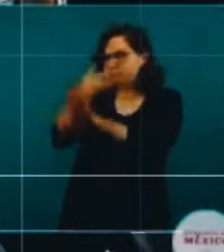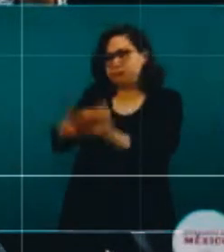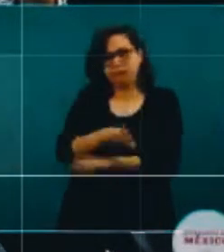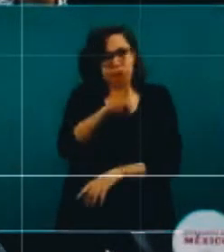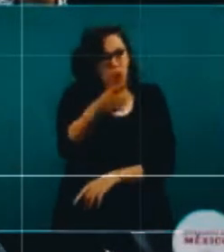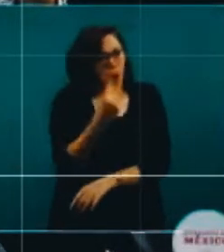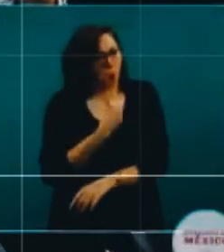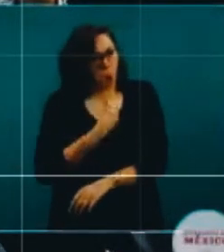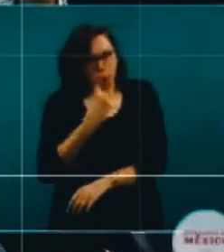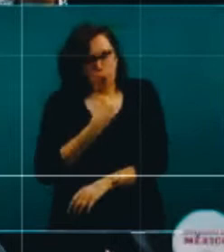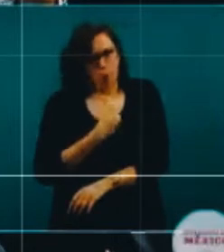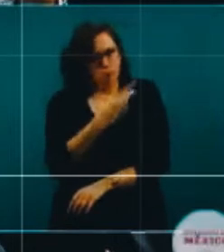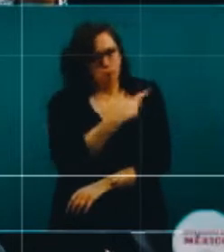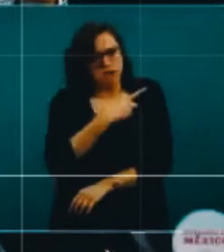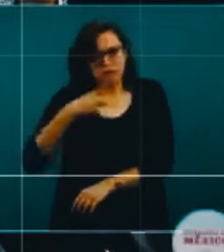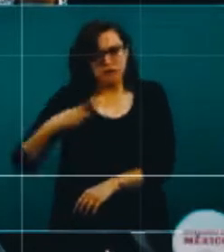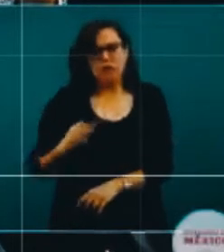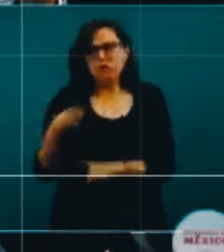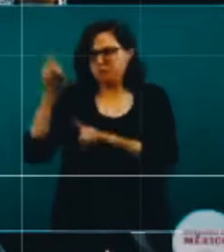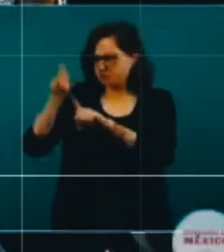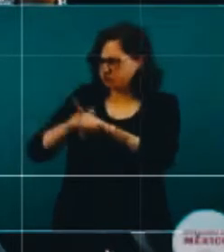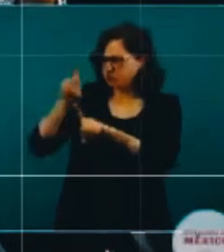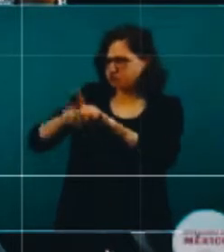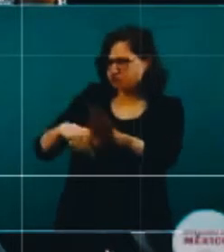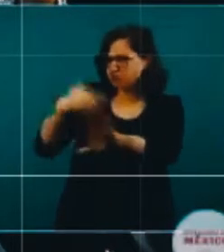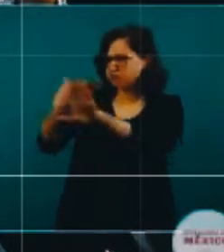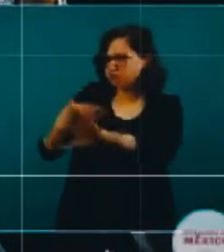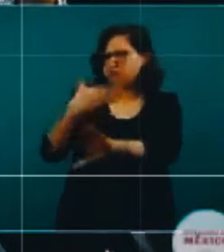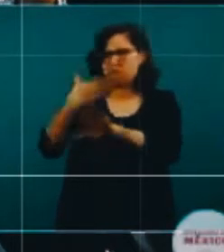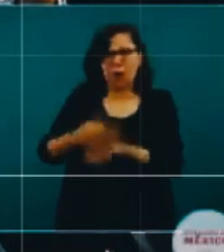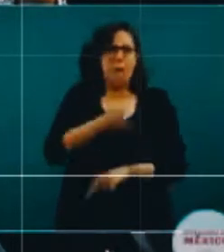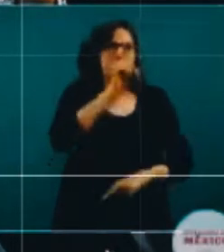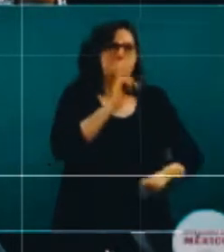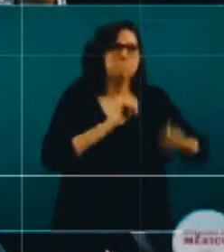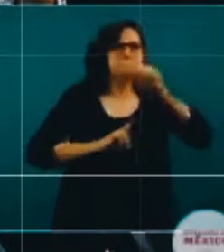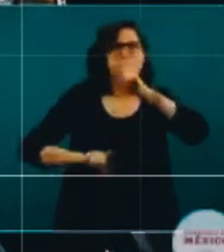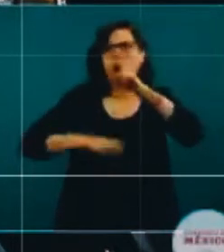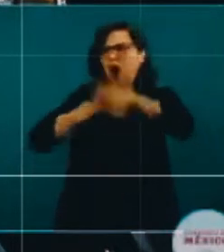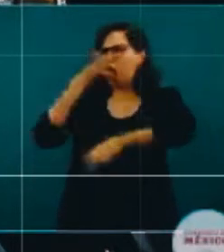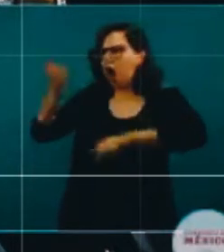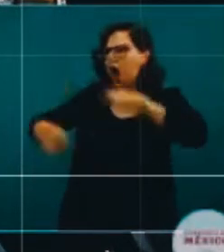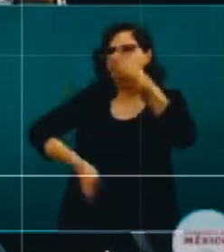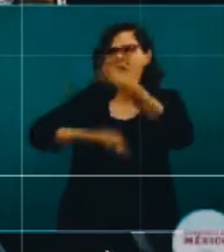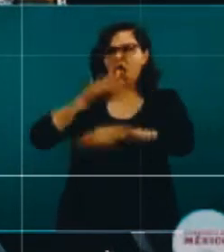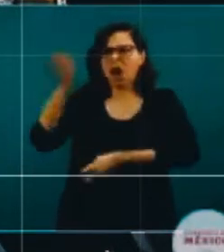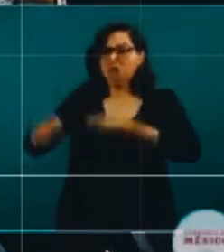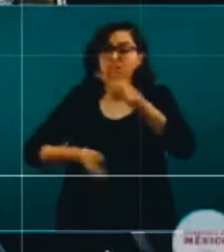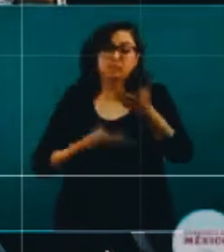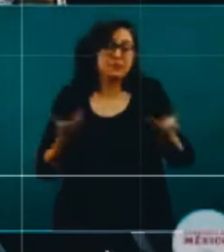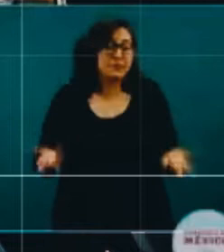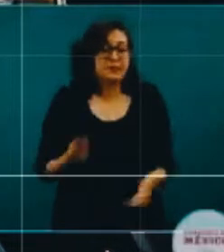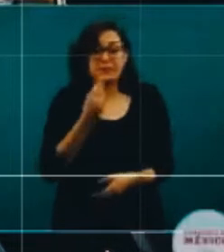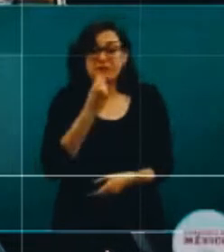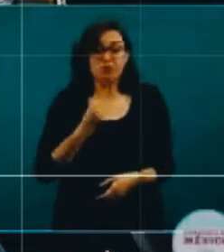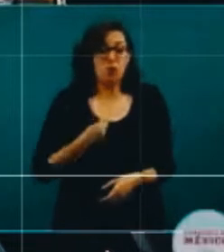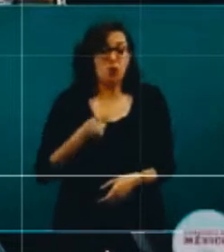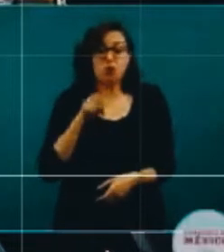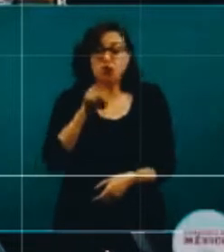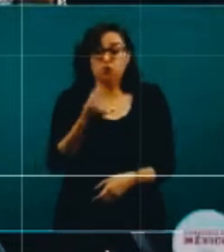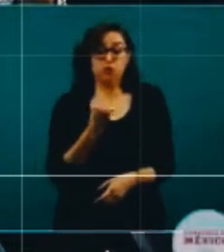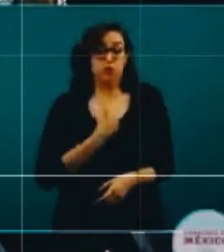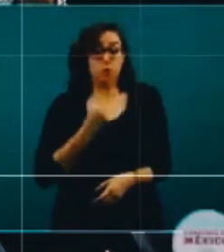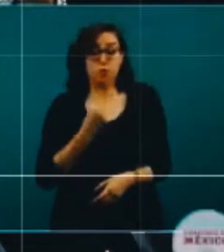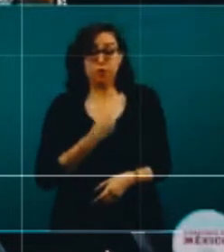a oponerse, a criticar, así sea con mentiras, porque el poder público, como el que usted encabeza, tiene los recursos